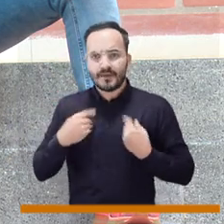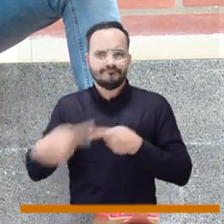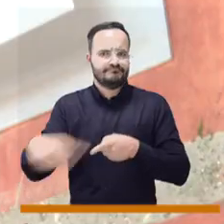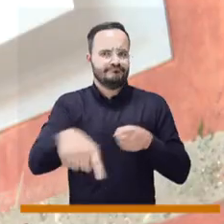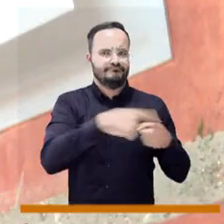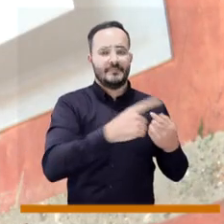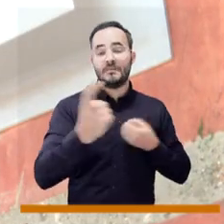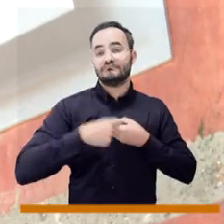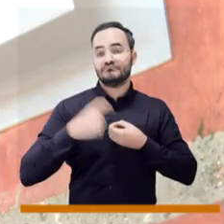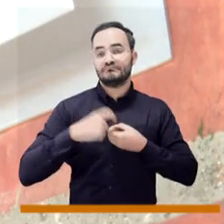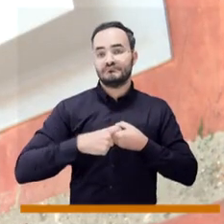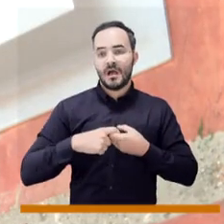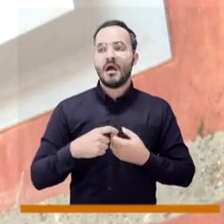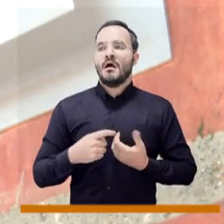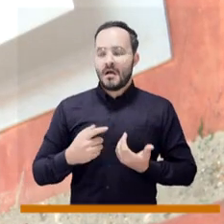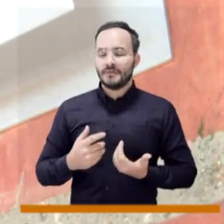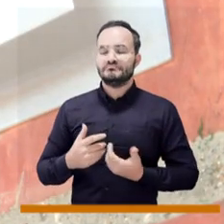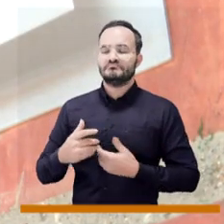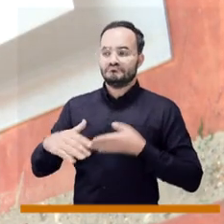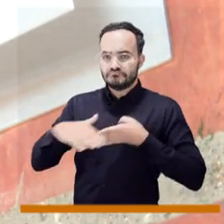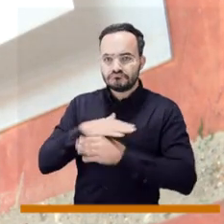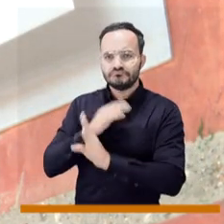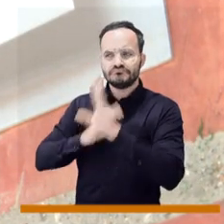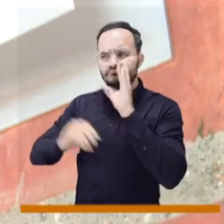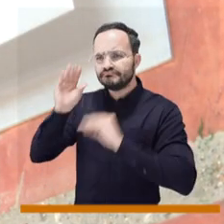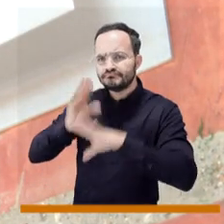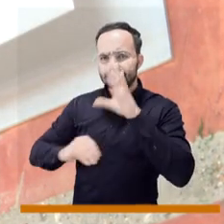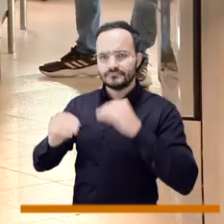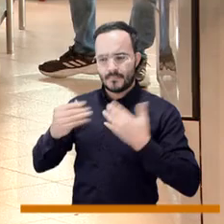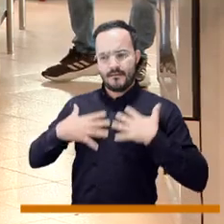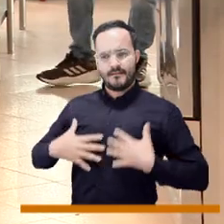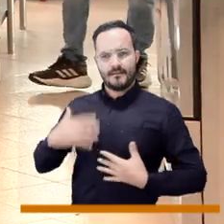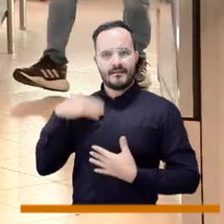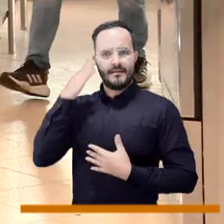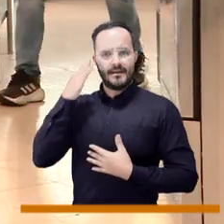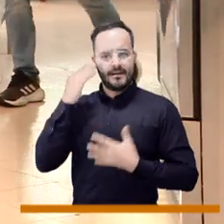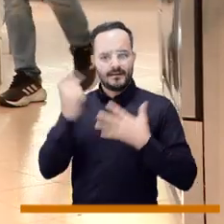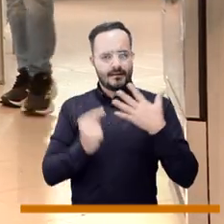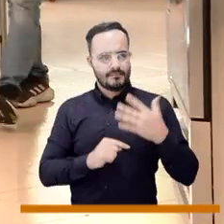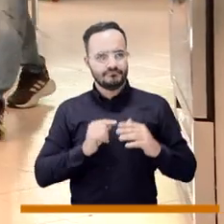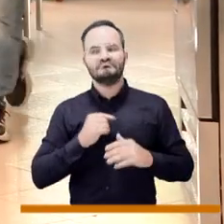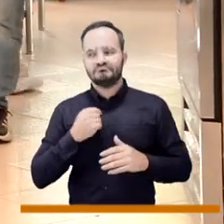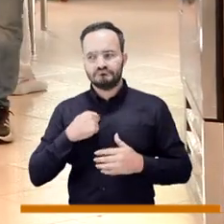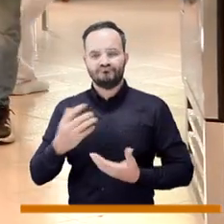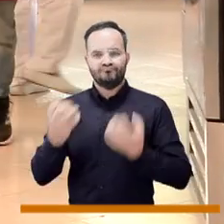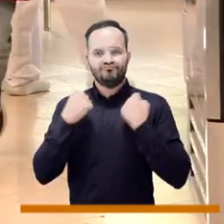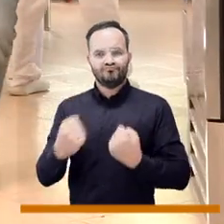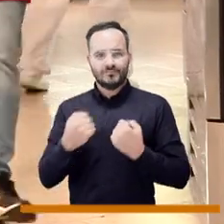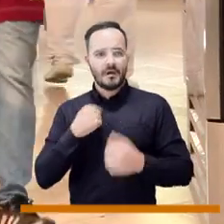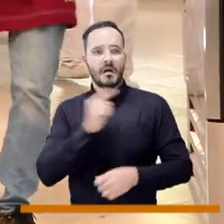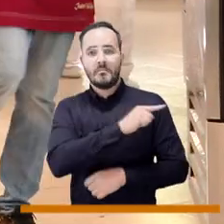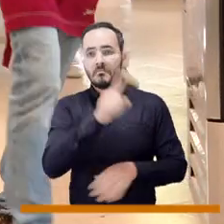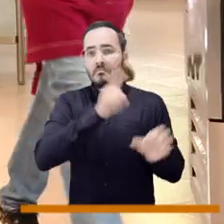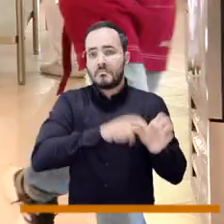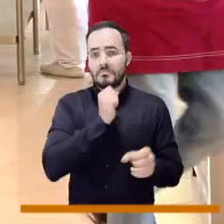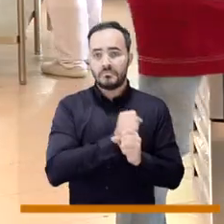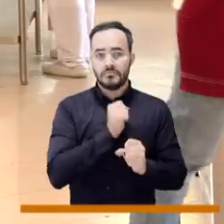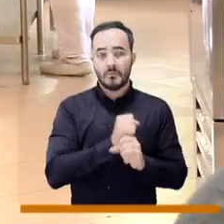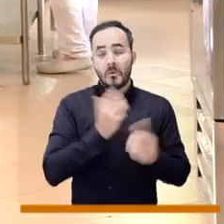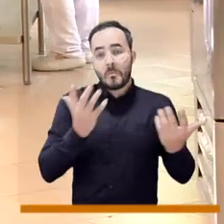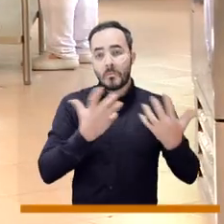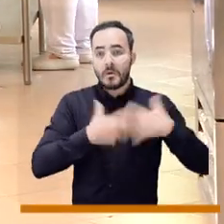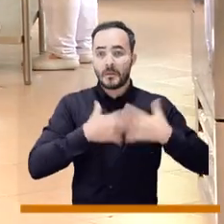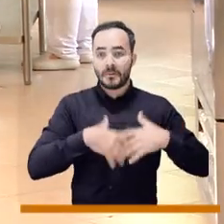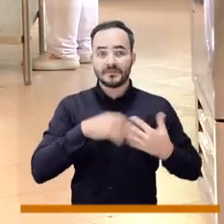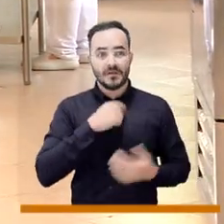en diferentes actividades que les permita más adelante poder vincularse al mercado laboral en empresas, ¿cierto?, empresas